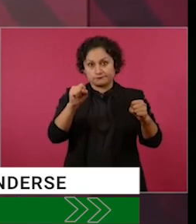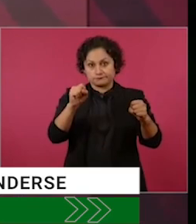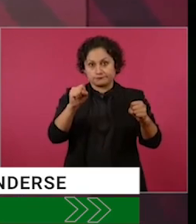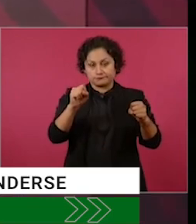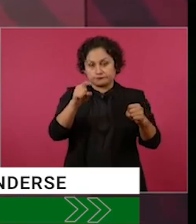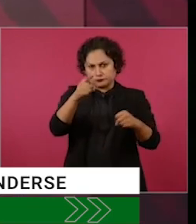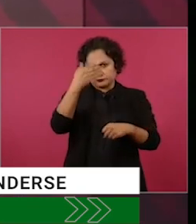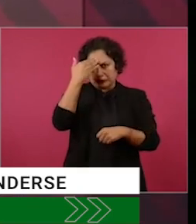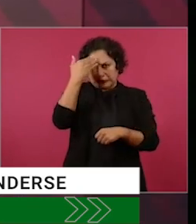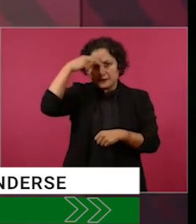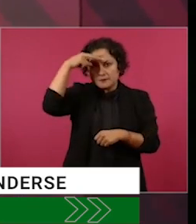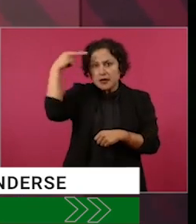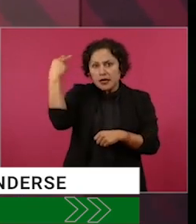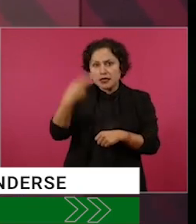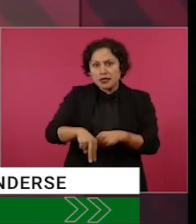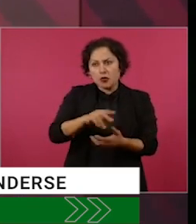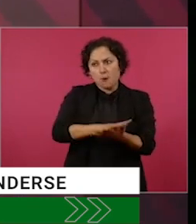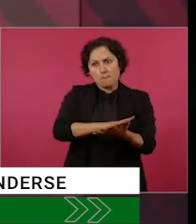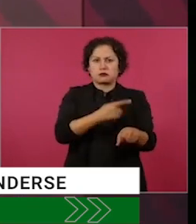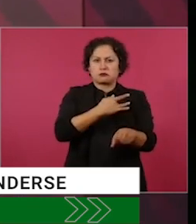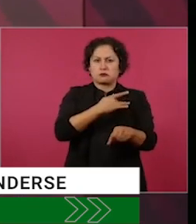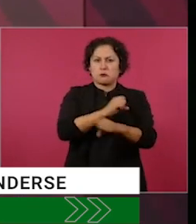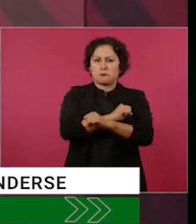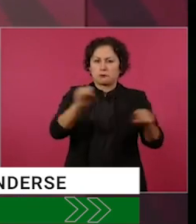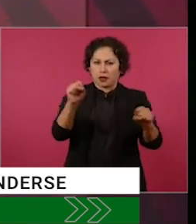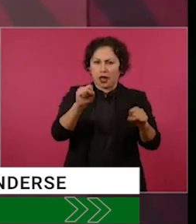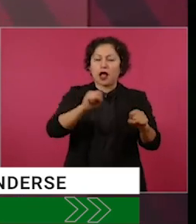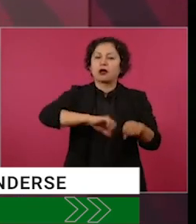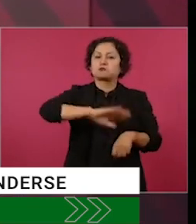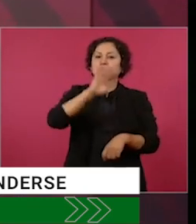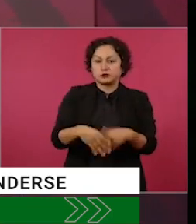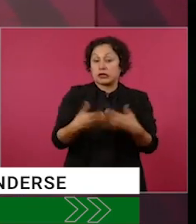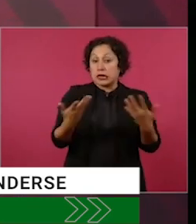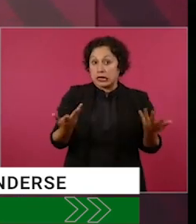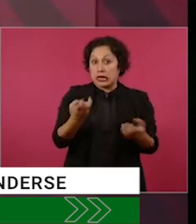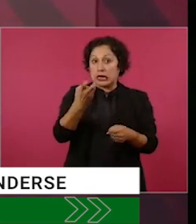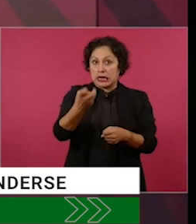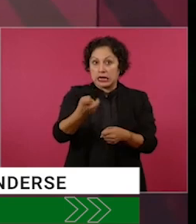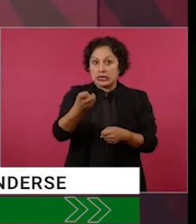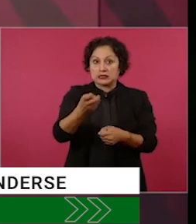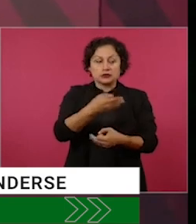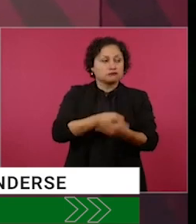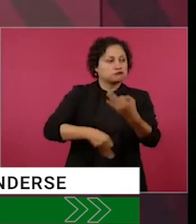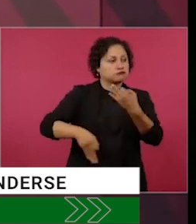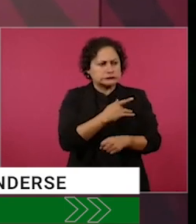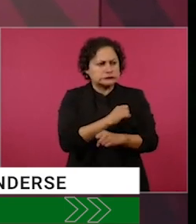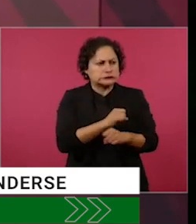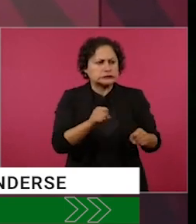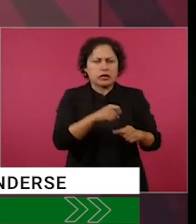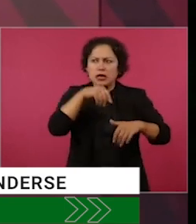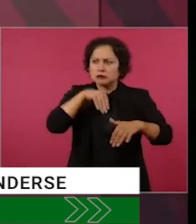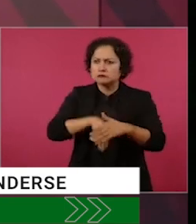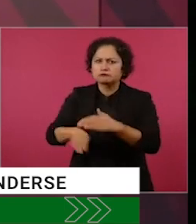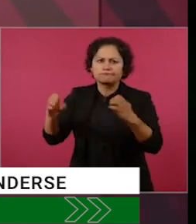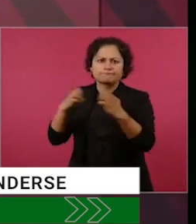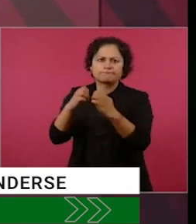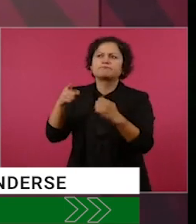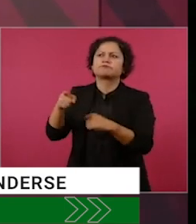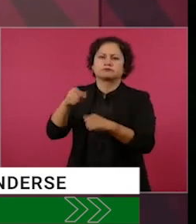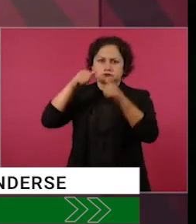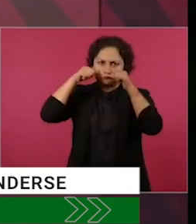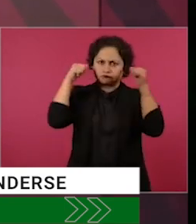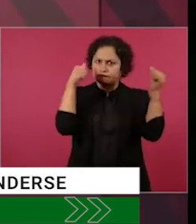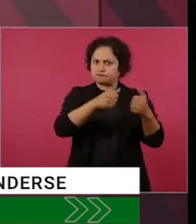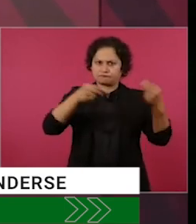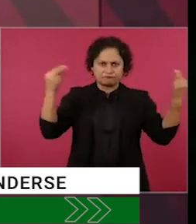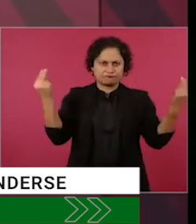causa de muerte en el país. Igual, es un acuerdo. Se atiende en cualquier hospital.